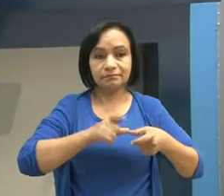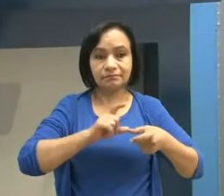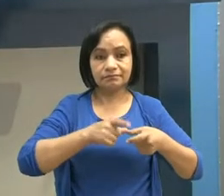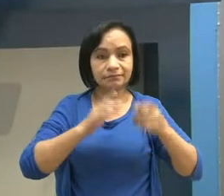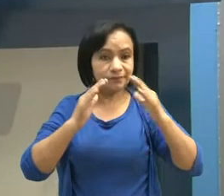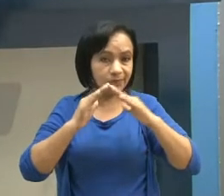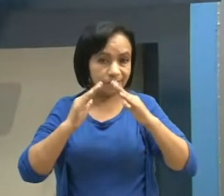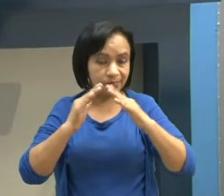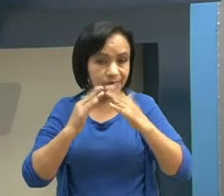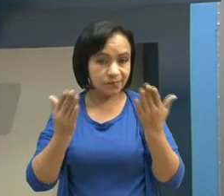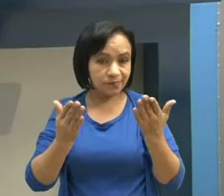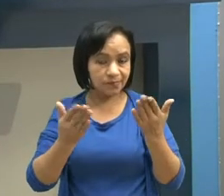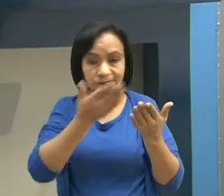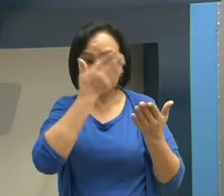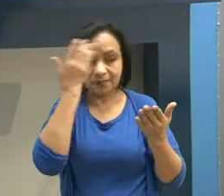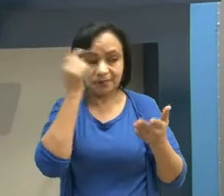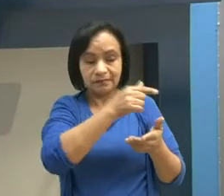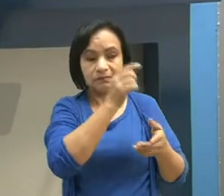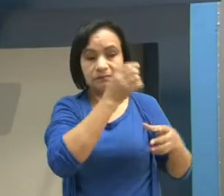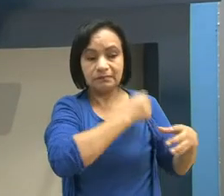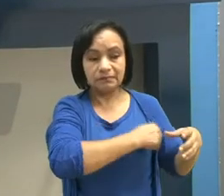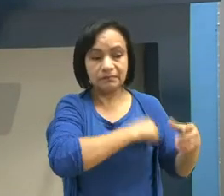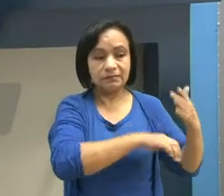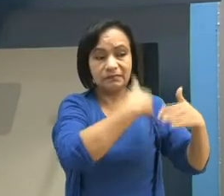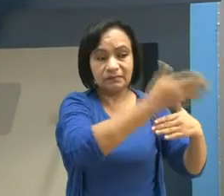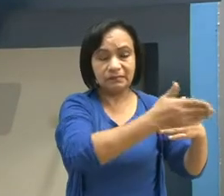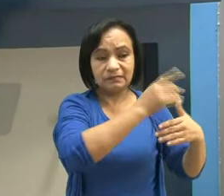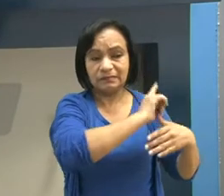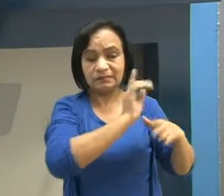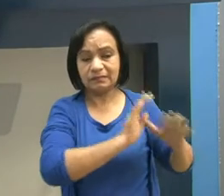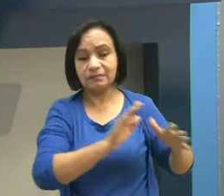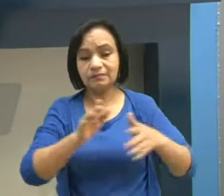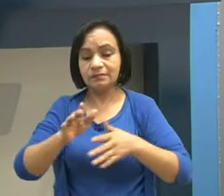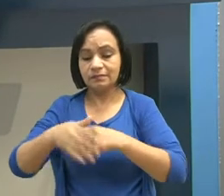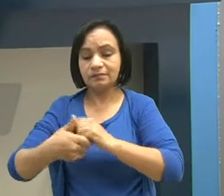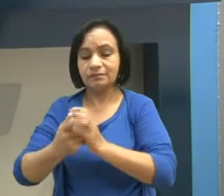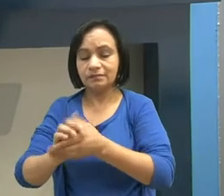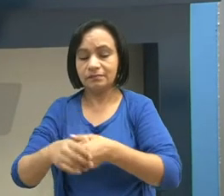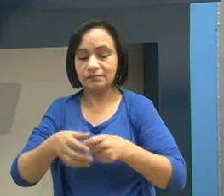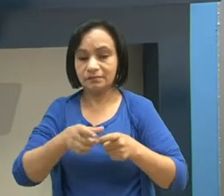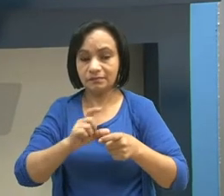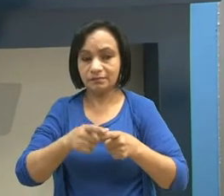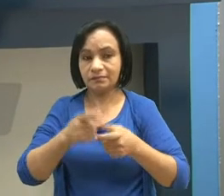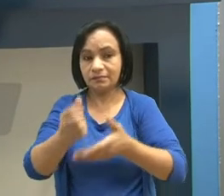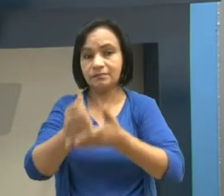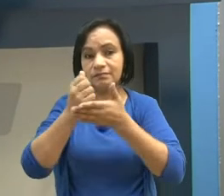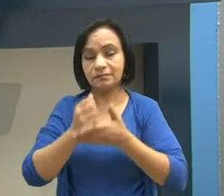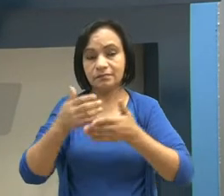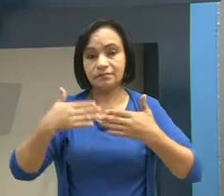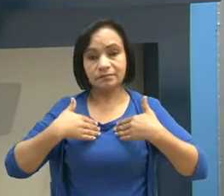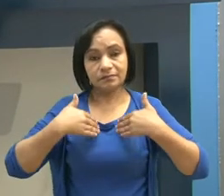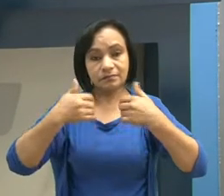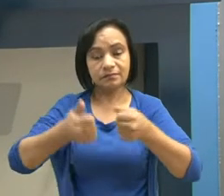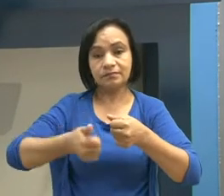vivienda, olvidándonos de la letrina y dando el salto ya a un inodoro, a nuestro lavamanos, que además contribuye mucho, ¿no?, en lo que es salud. Yo